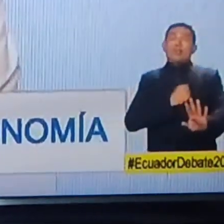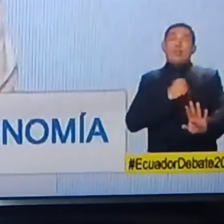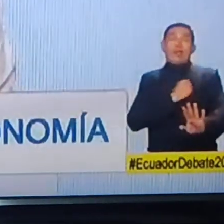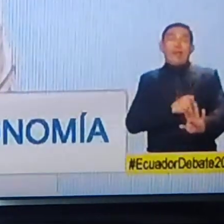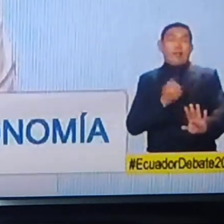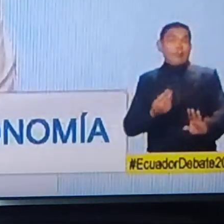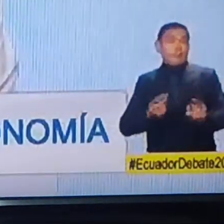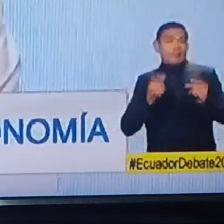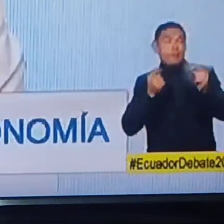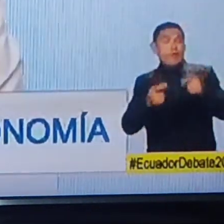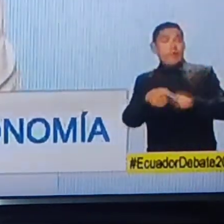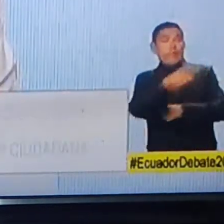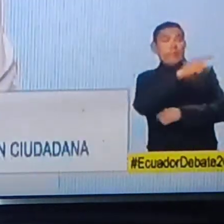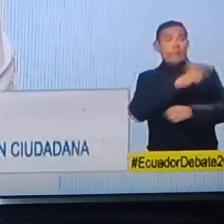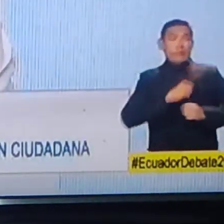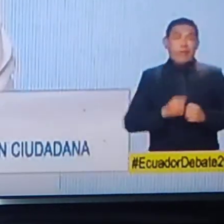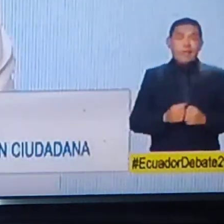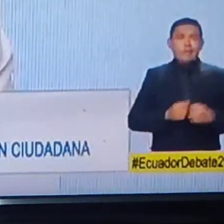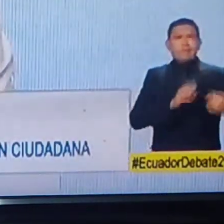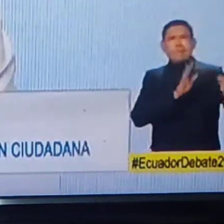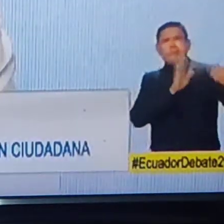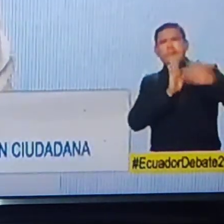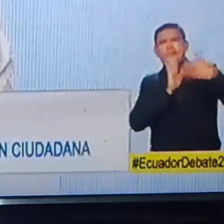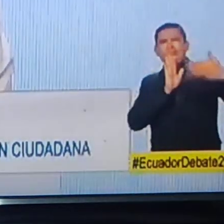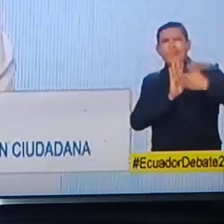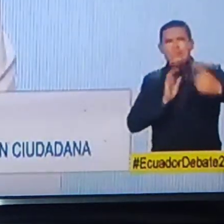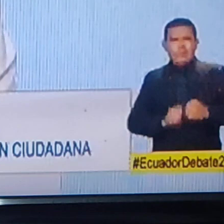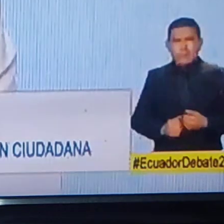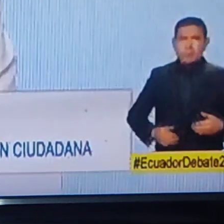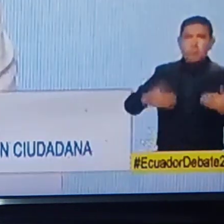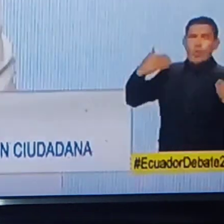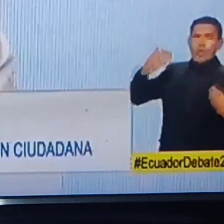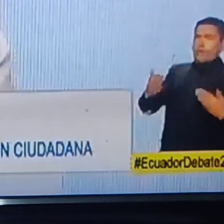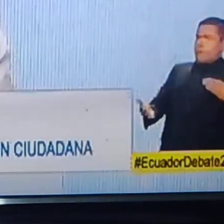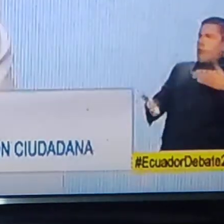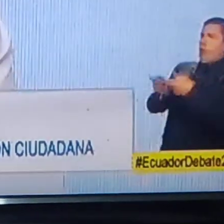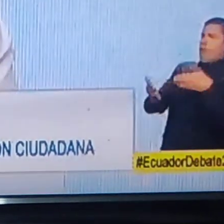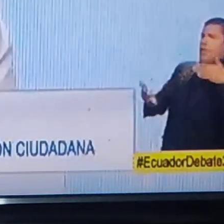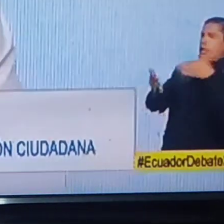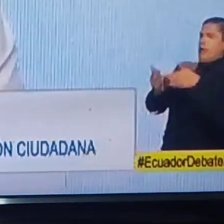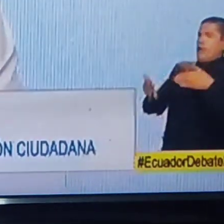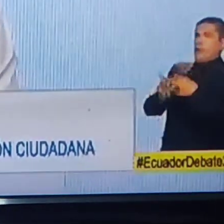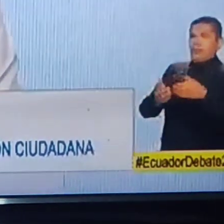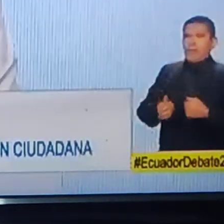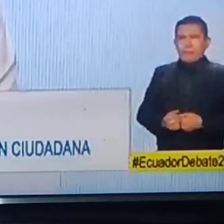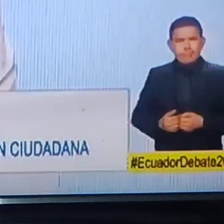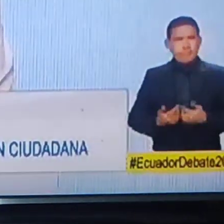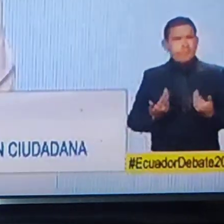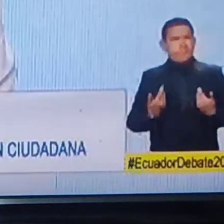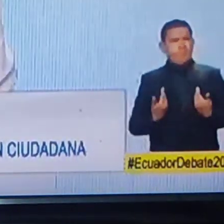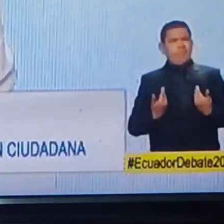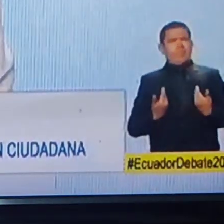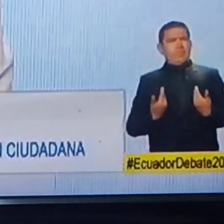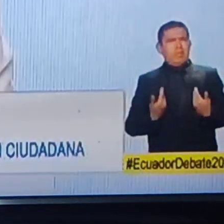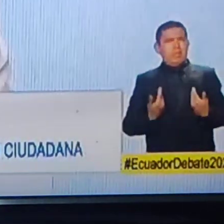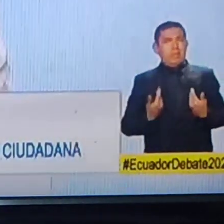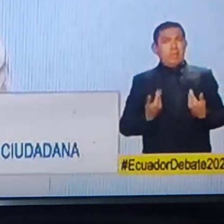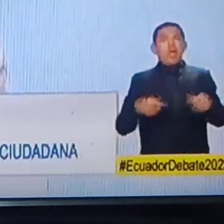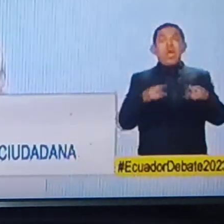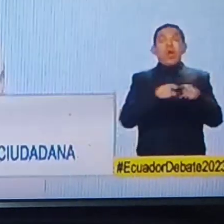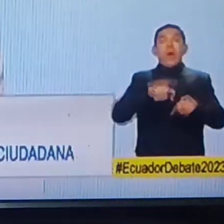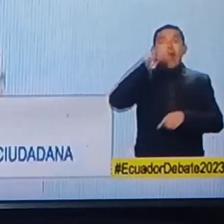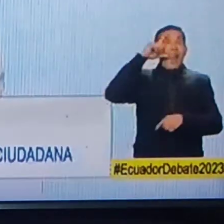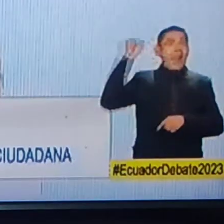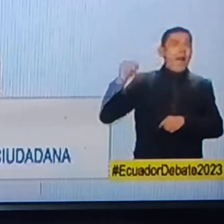Qué rápido usted se convirtió en un típico político ecuatoriano y ha asumido el discurso del señor